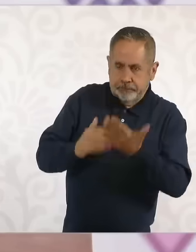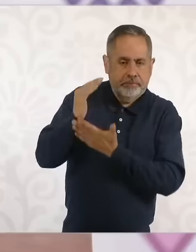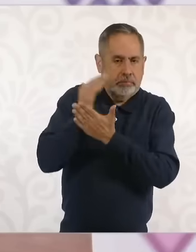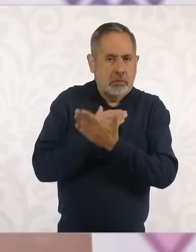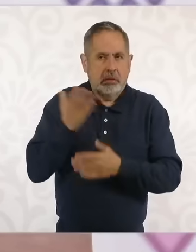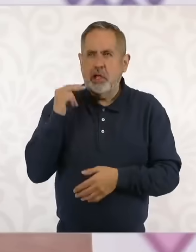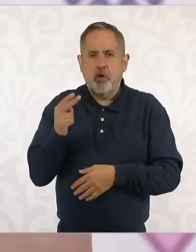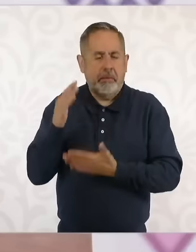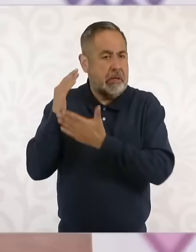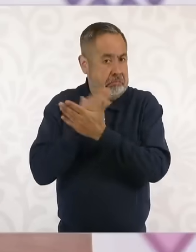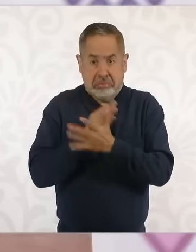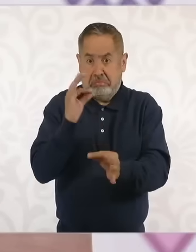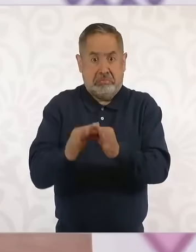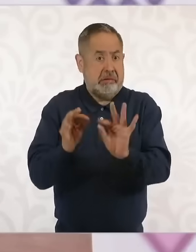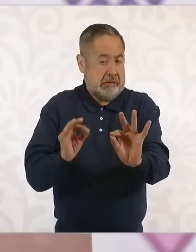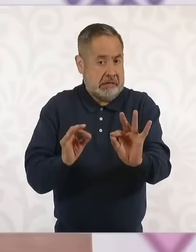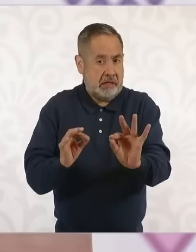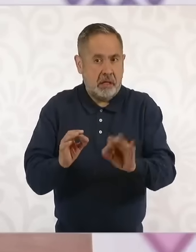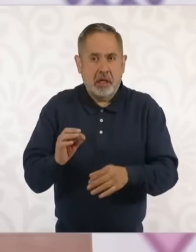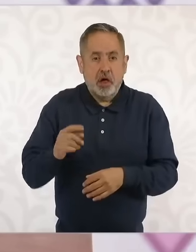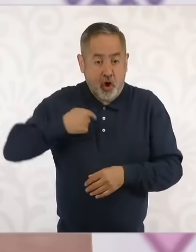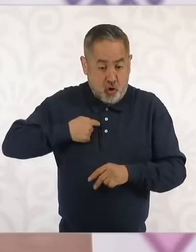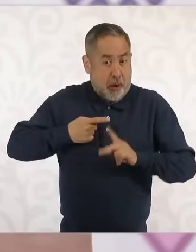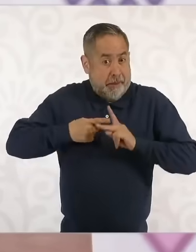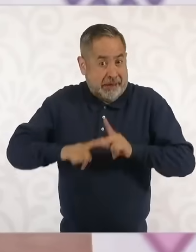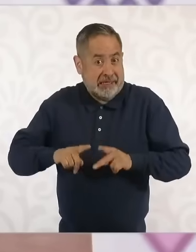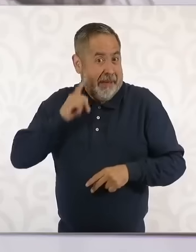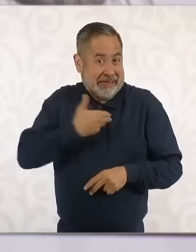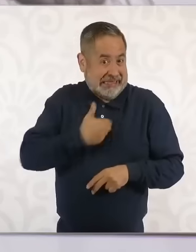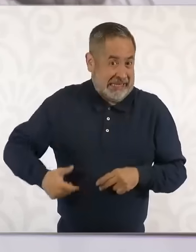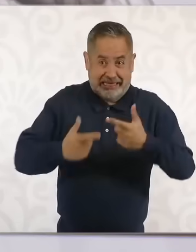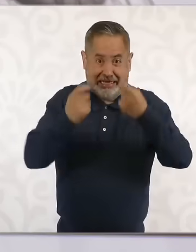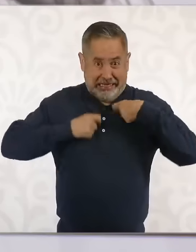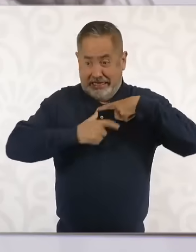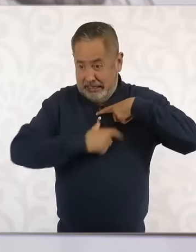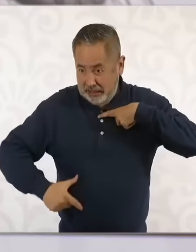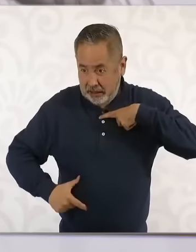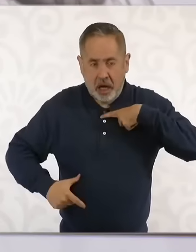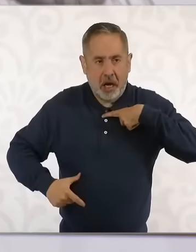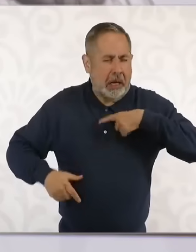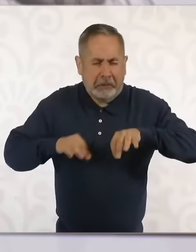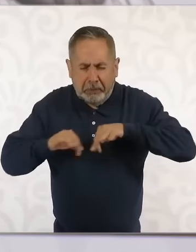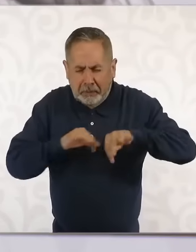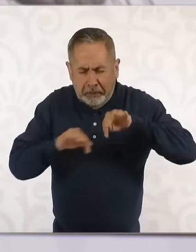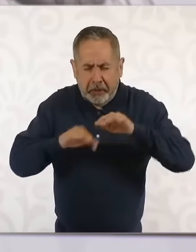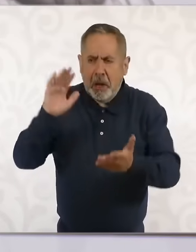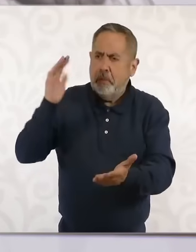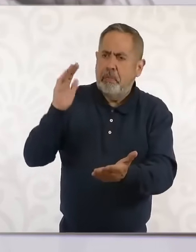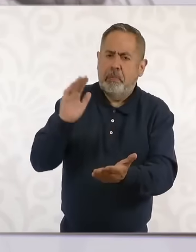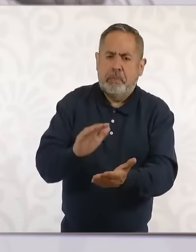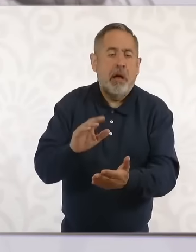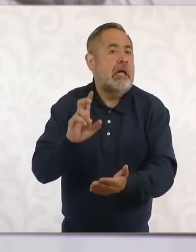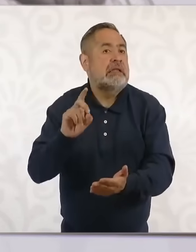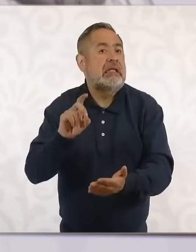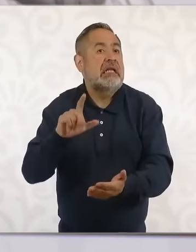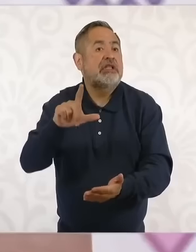noviembre, presentamos una reducción desde que nosotros llegamos a noviembre de 37% en homicidios